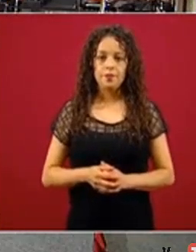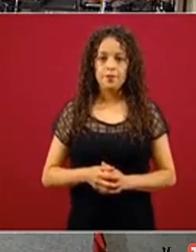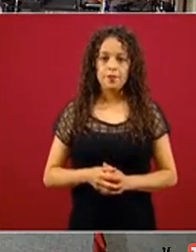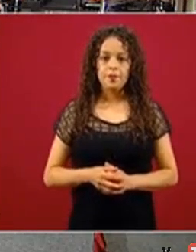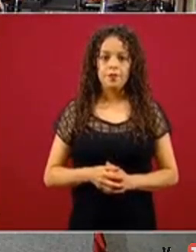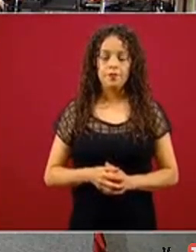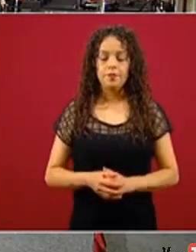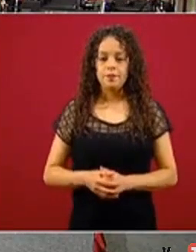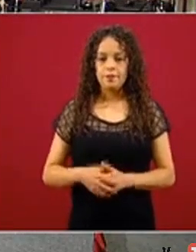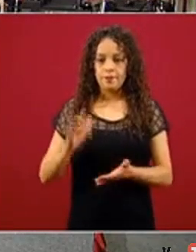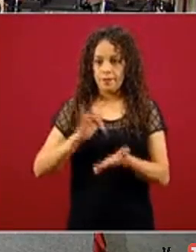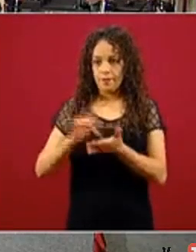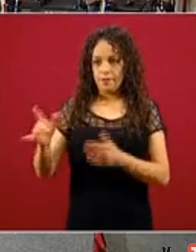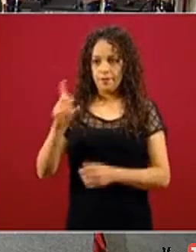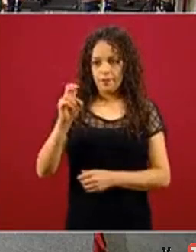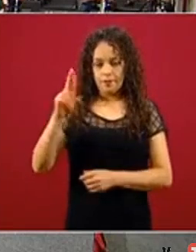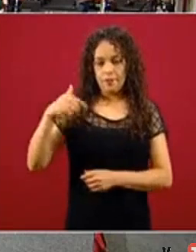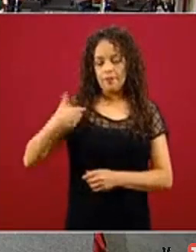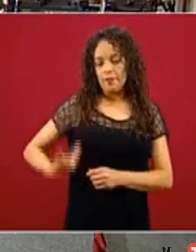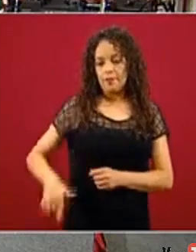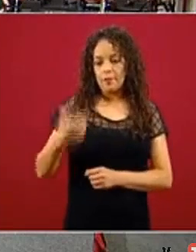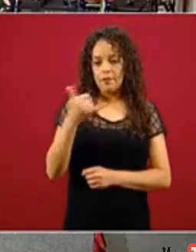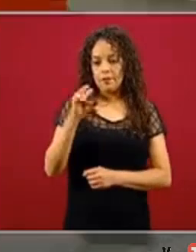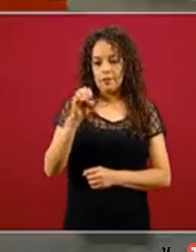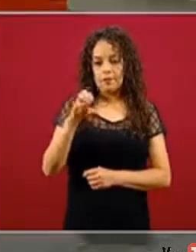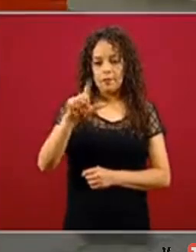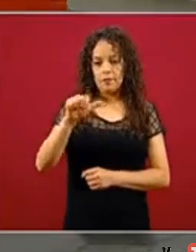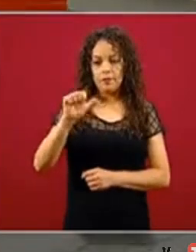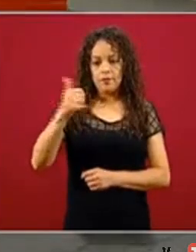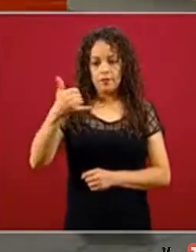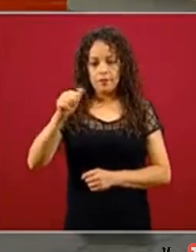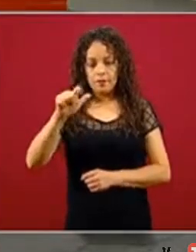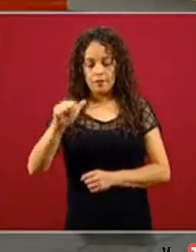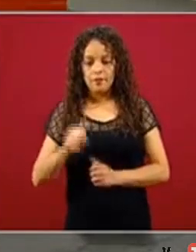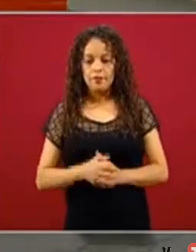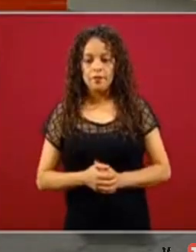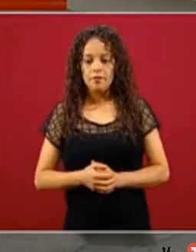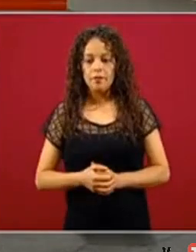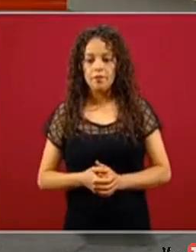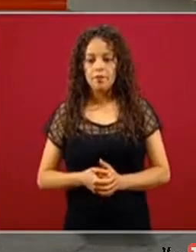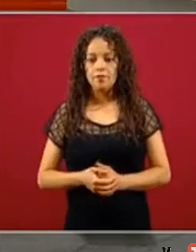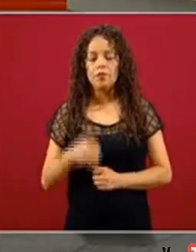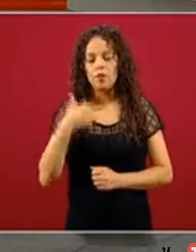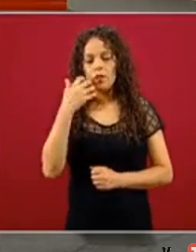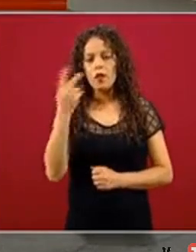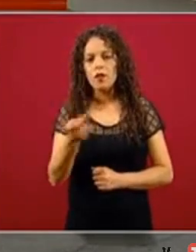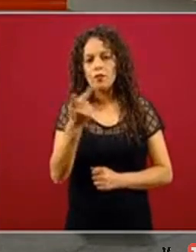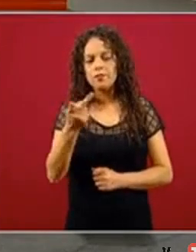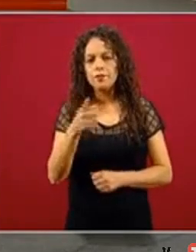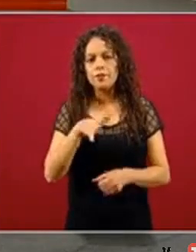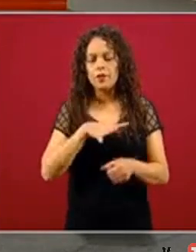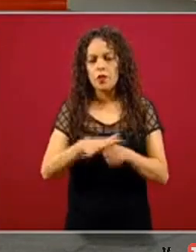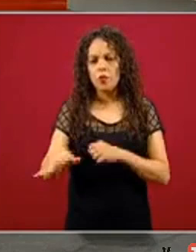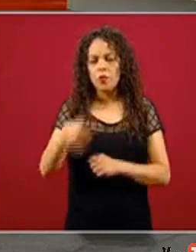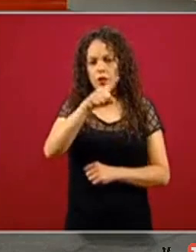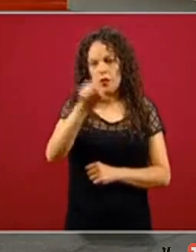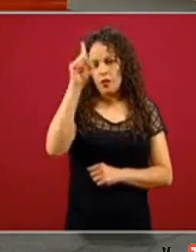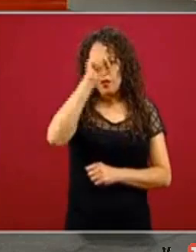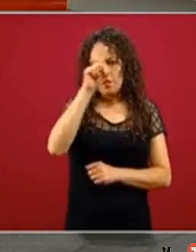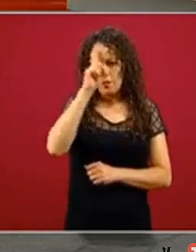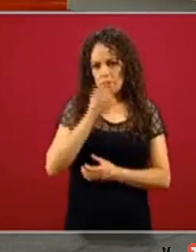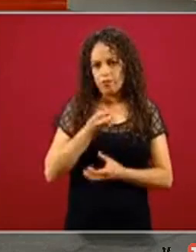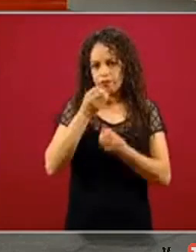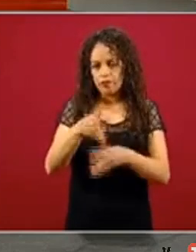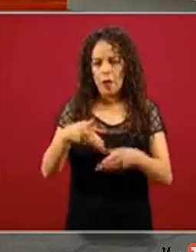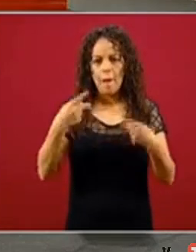Gracias, doctor. Gisela Ayala, sí. Diabetes Hoy. ¿Qué recomendaciones en materia de grupos vulnerables, diabetes, hipertensión,